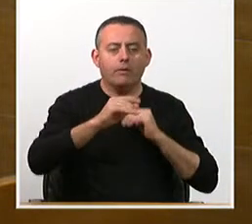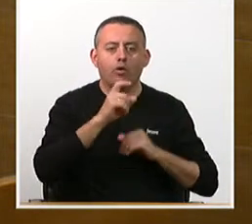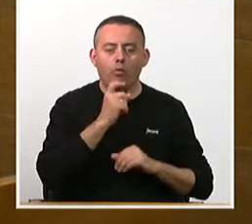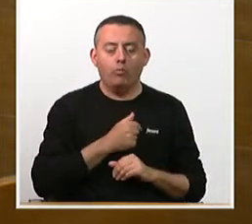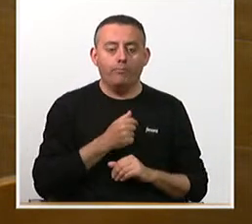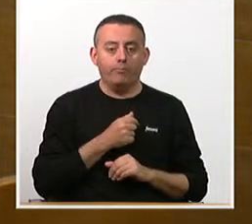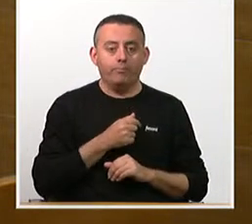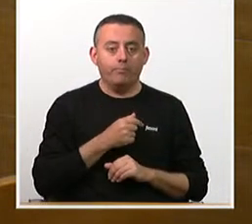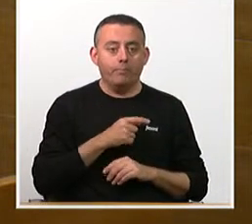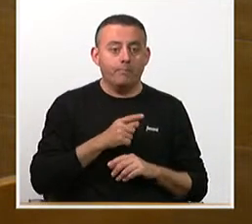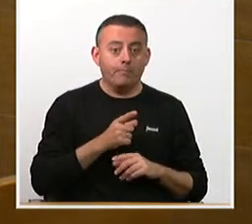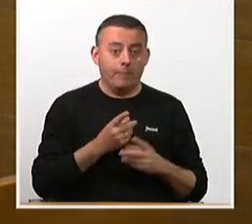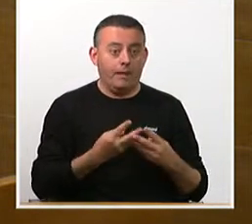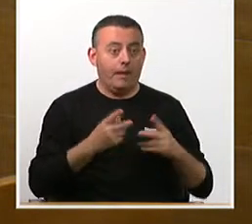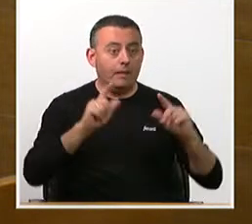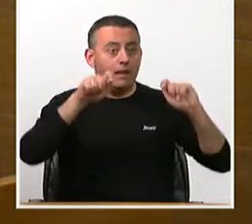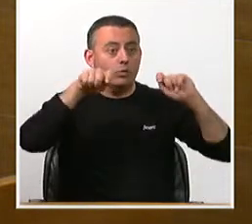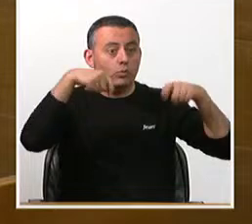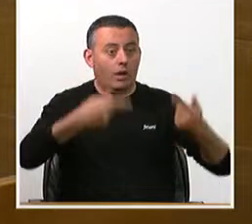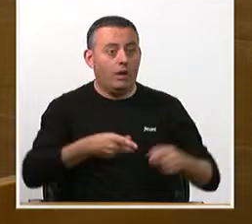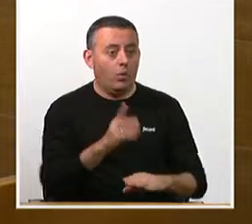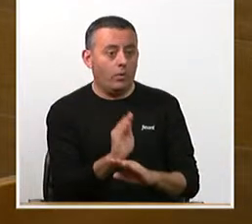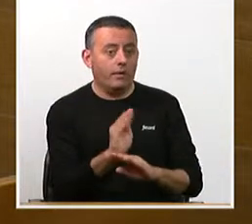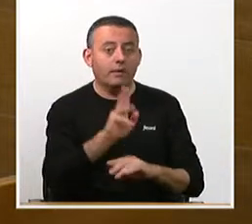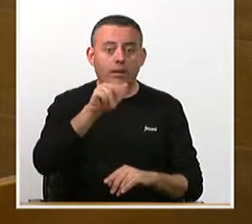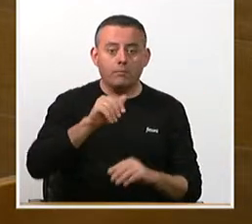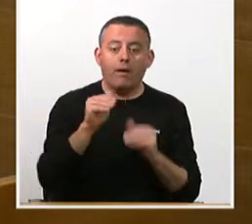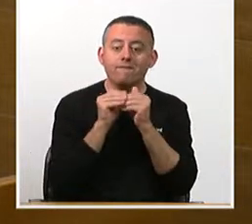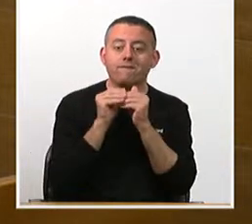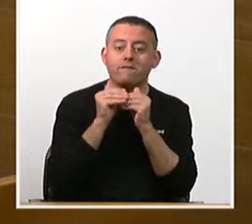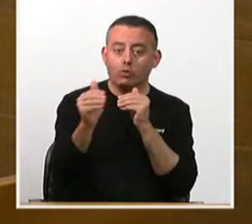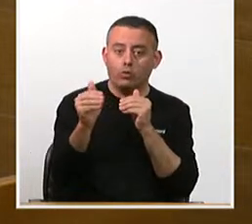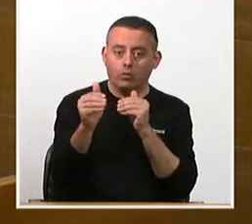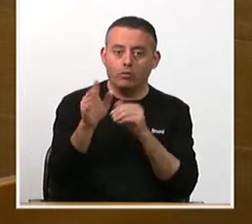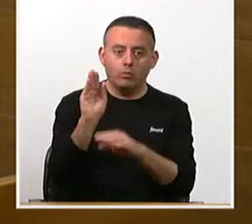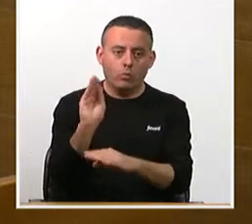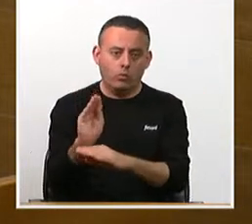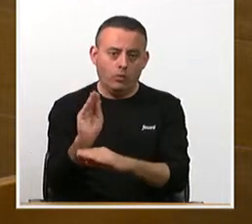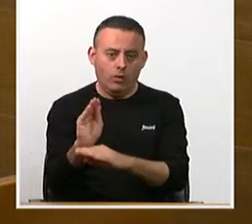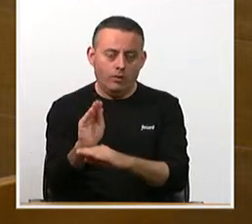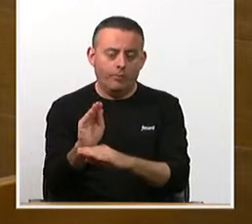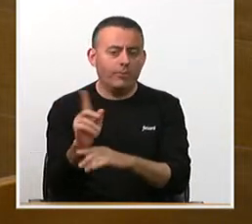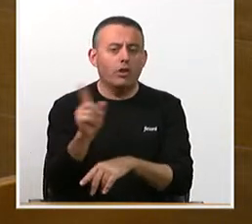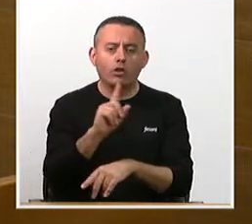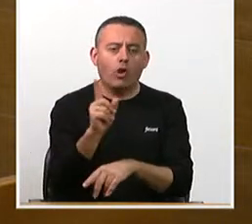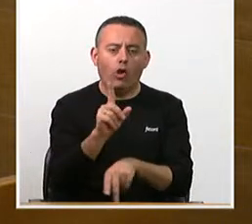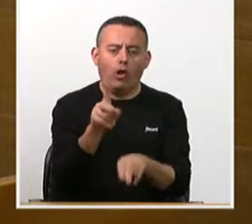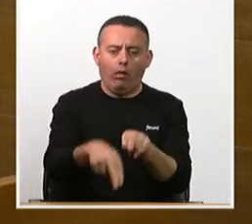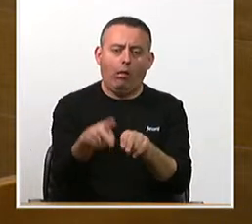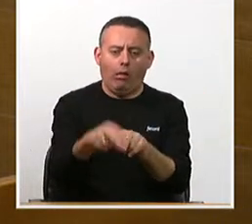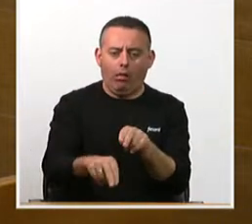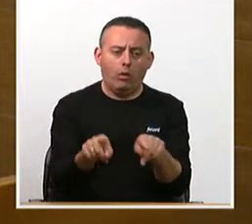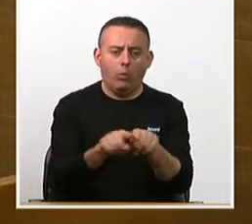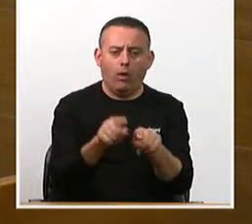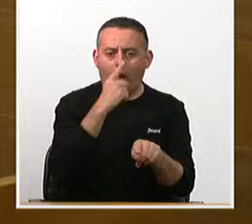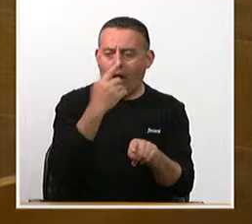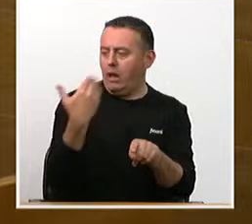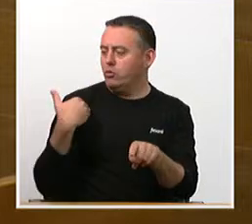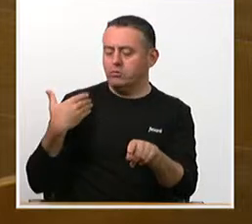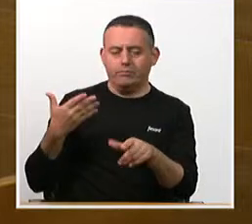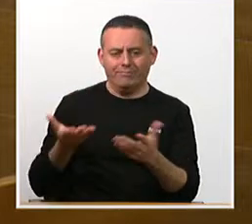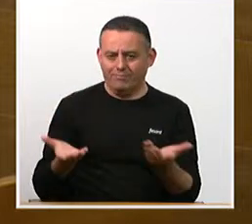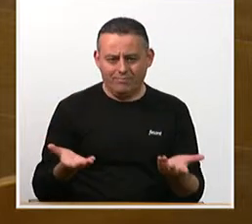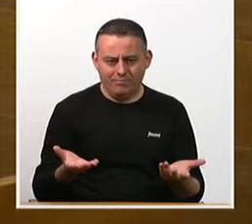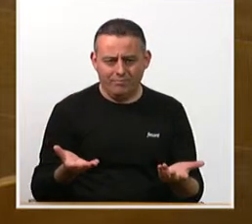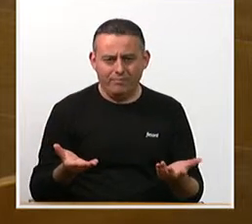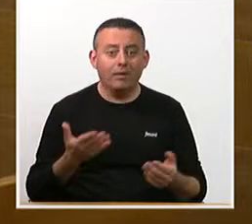vez que genere futuro y oportunidades que no nos lastre que es lo que ha ocurrido en estos últimos años mire como ya anuncié recordado usted en